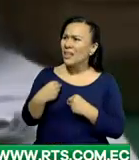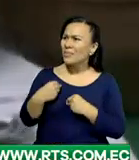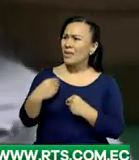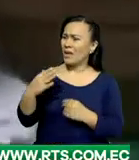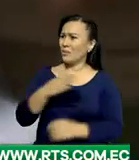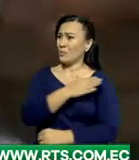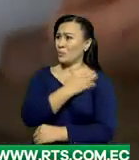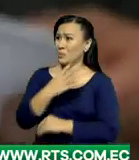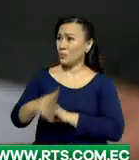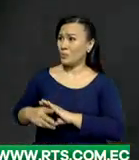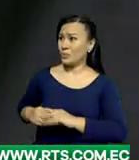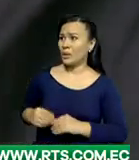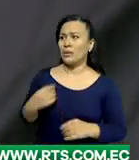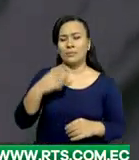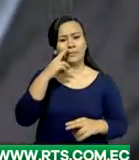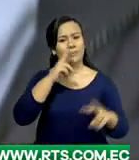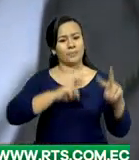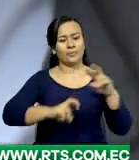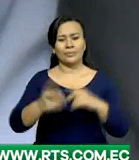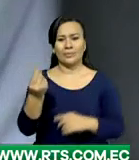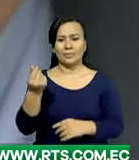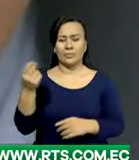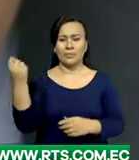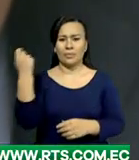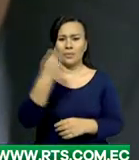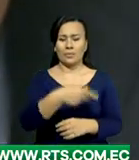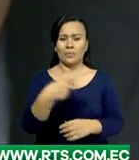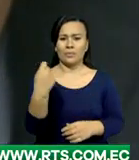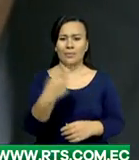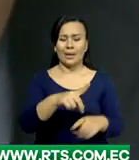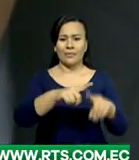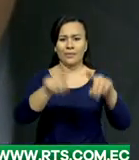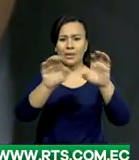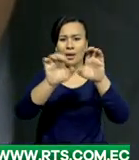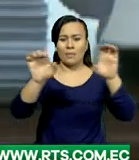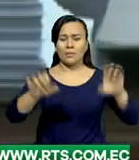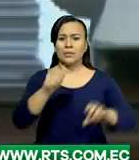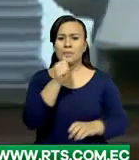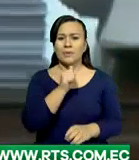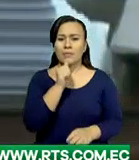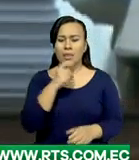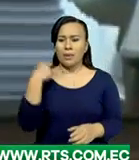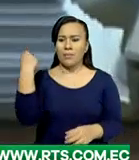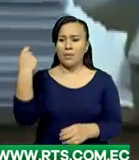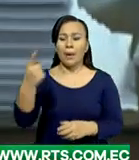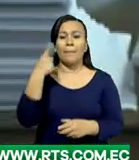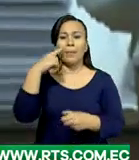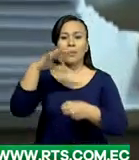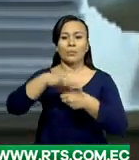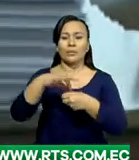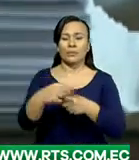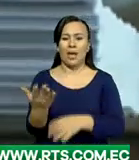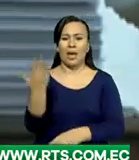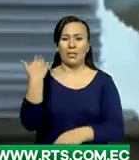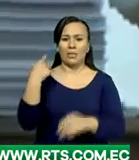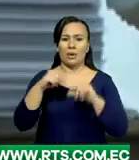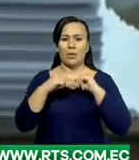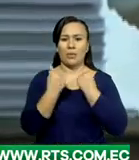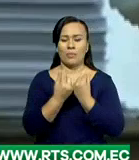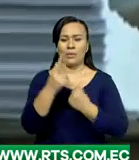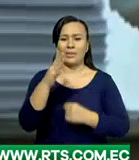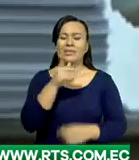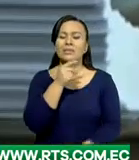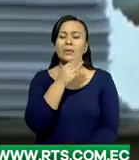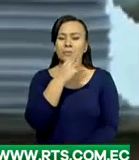Verde, que da cuenta de la supuesta entrega de recursos por parte de empresas privadas para financiar las campañas políticas de Alianza País, del cual